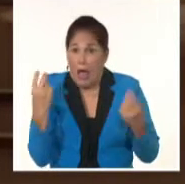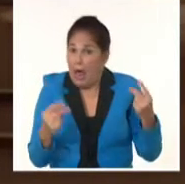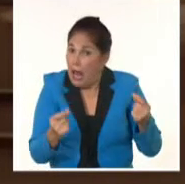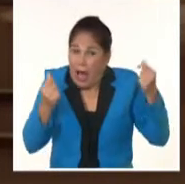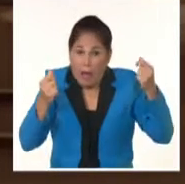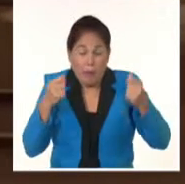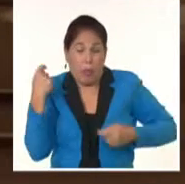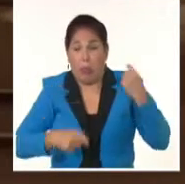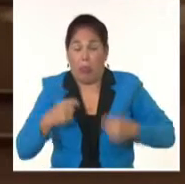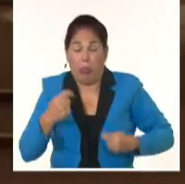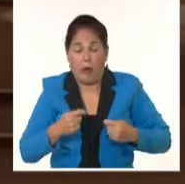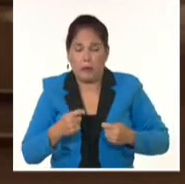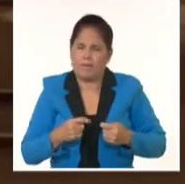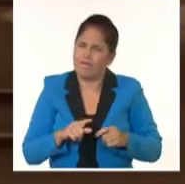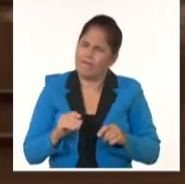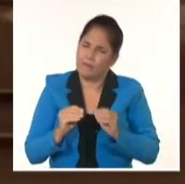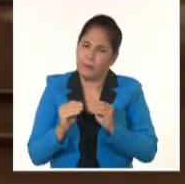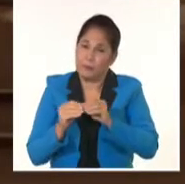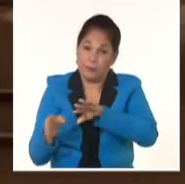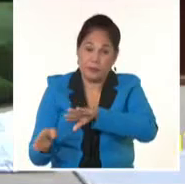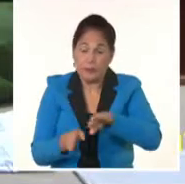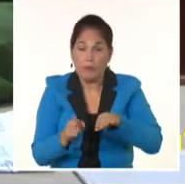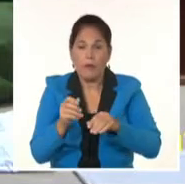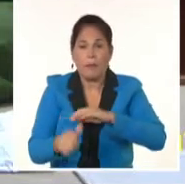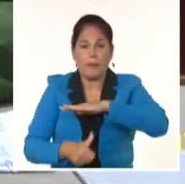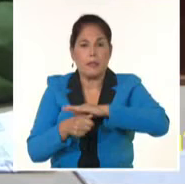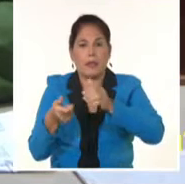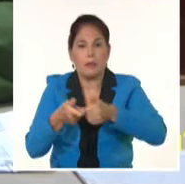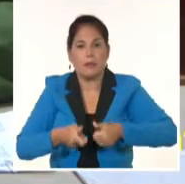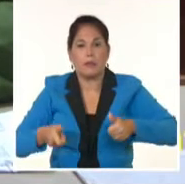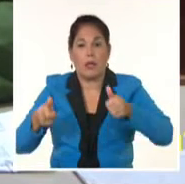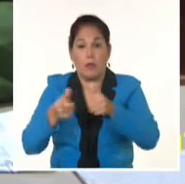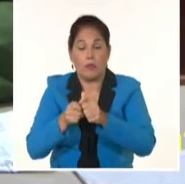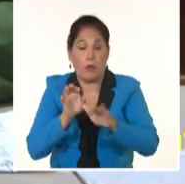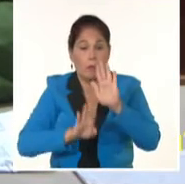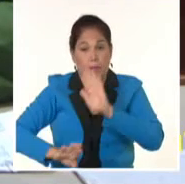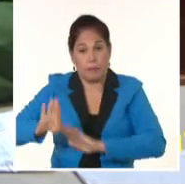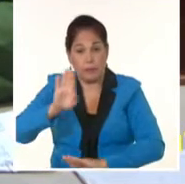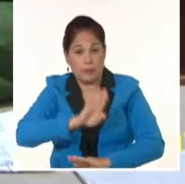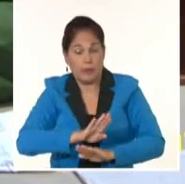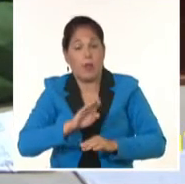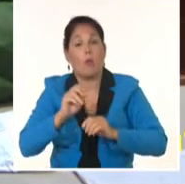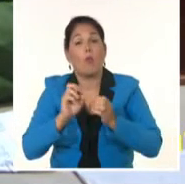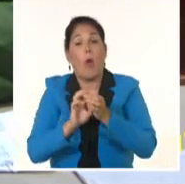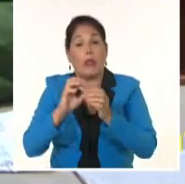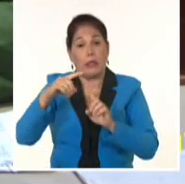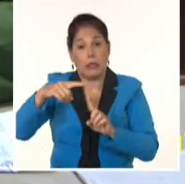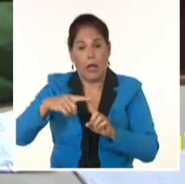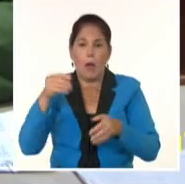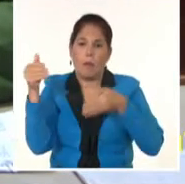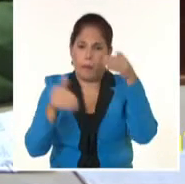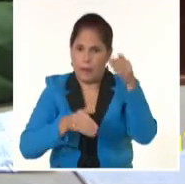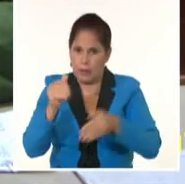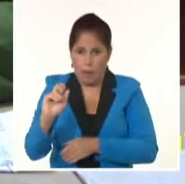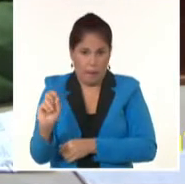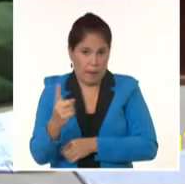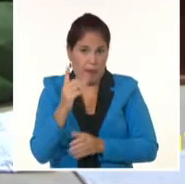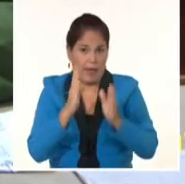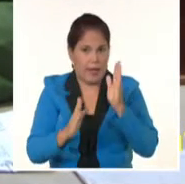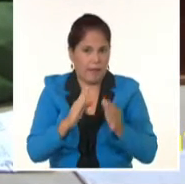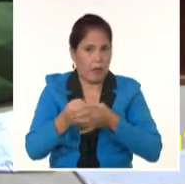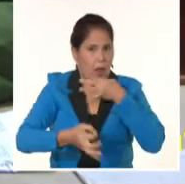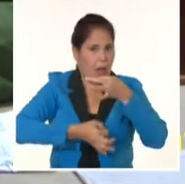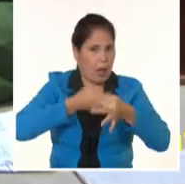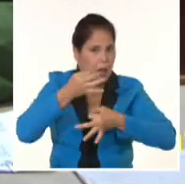mediante videoconferencia el presidente del Consejo de Defensa Provincial de Guantánamo, Joel Pérez García, quien en la primera parte de su